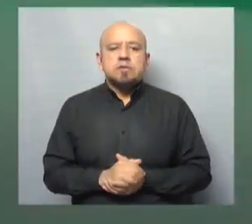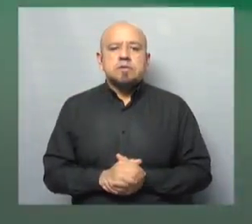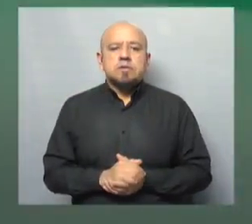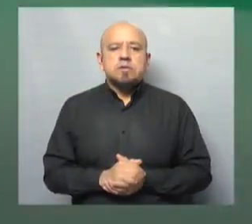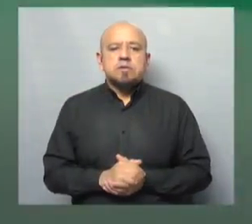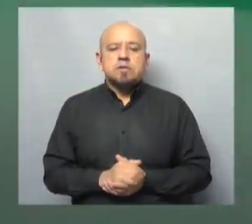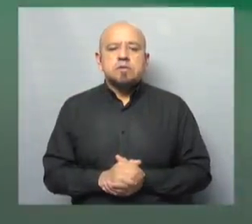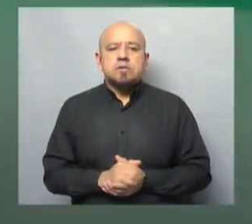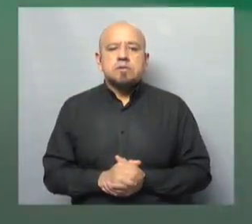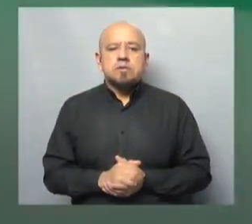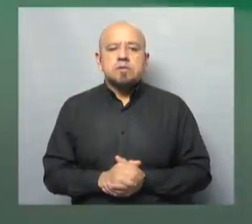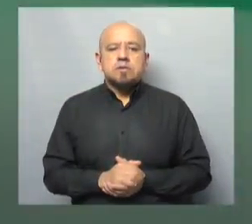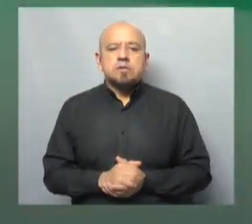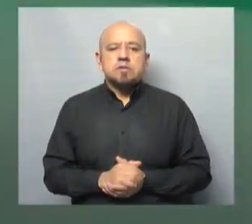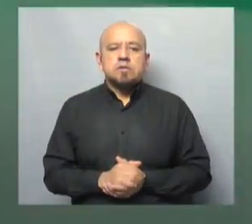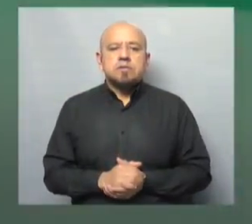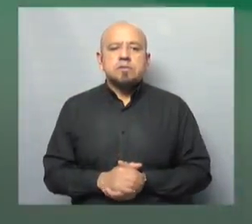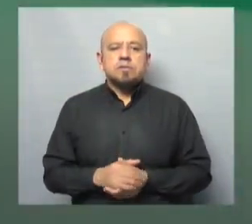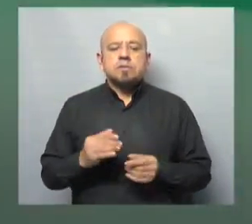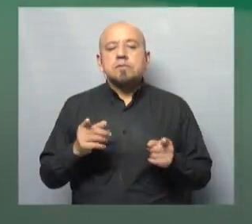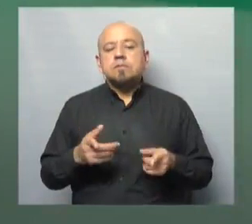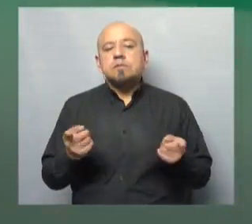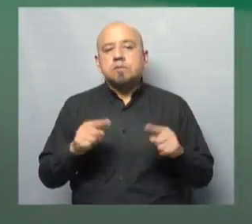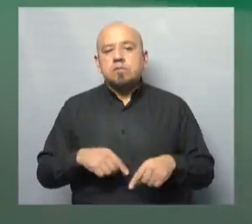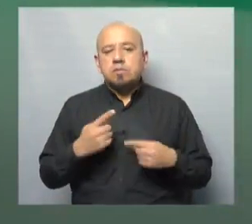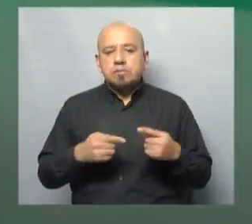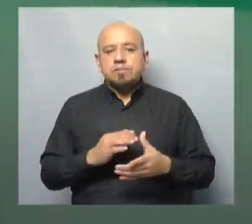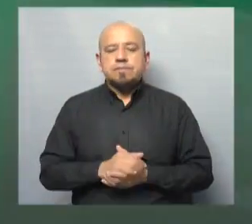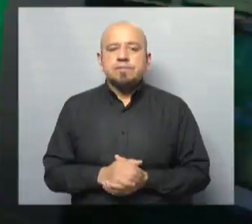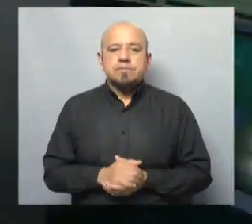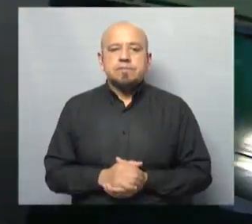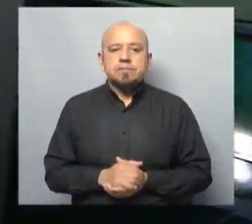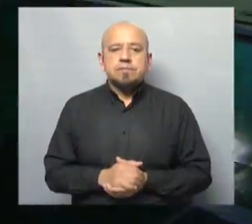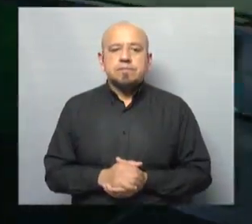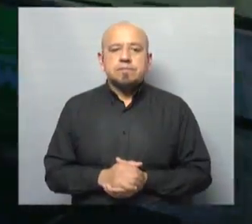bueno terminamos así el primero creo que esto es cierto pero no se vayan porque hay más